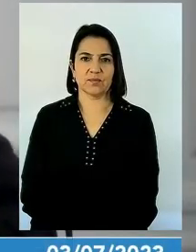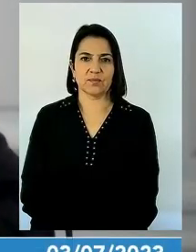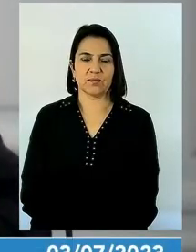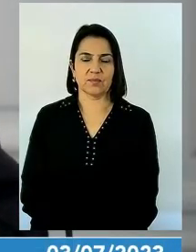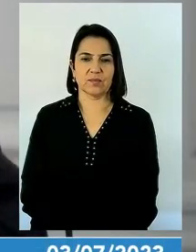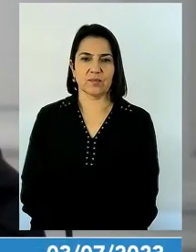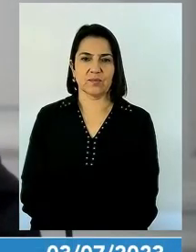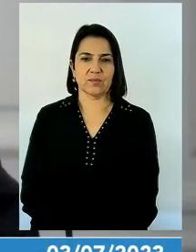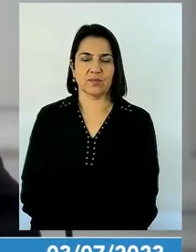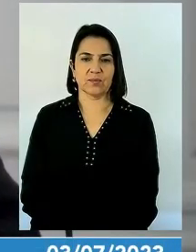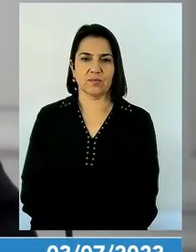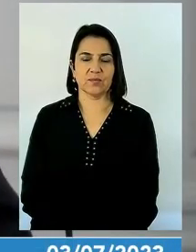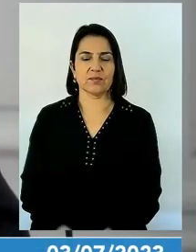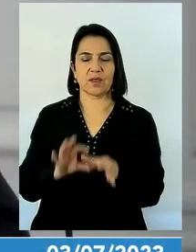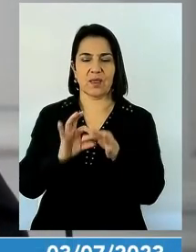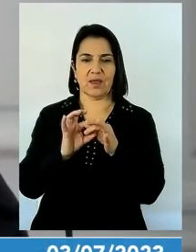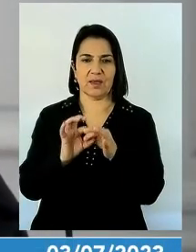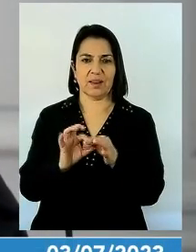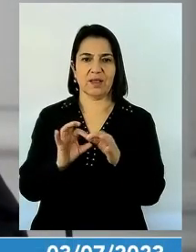Muchas gracias, señora María.